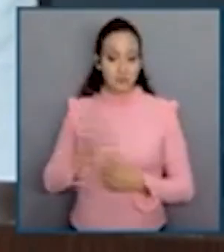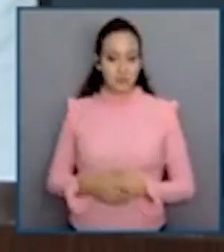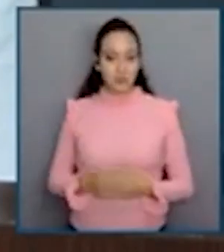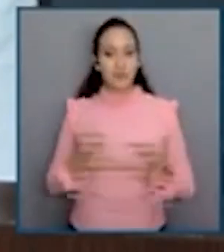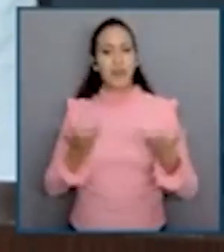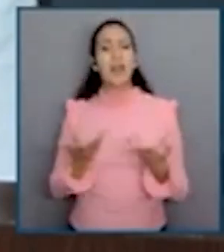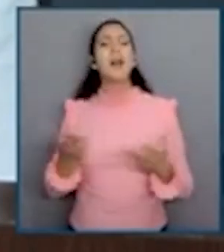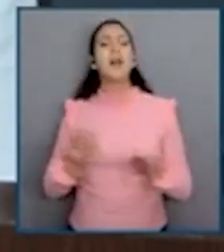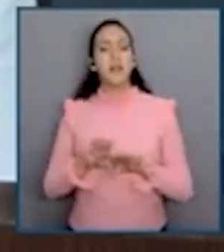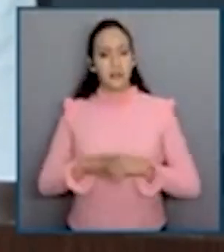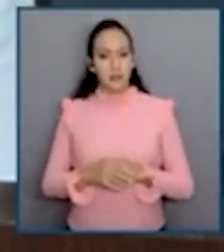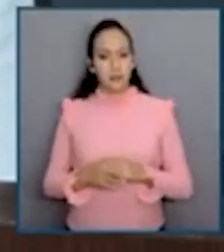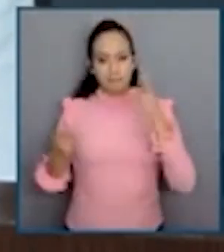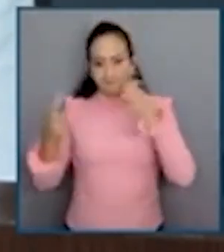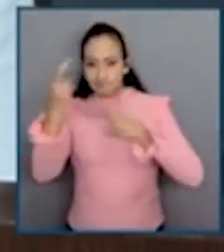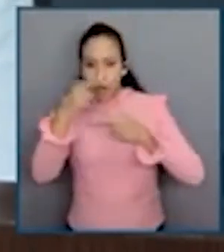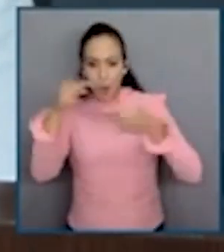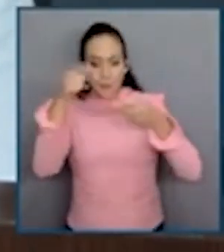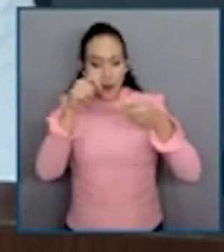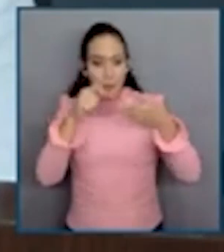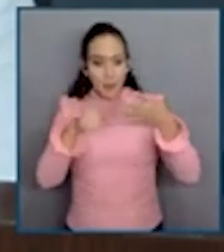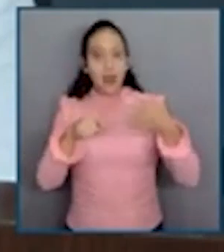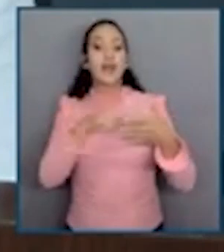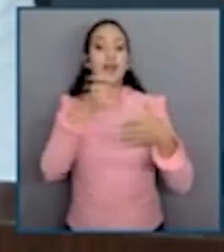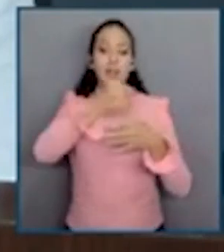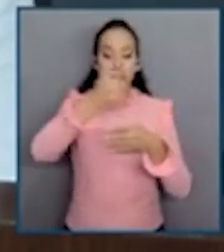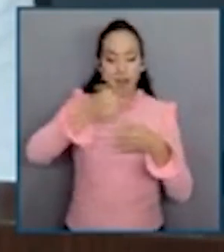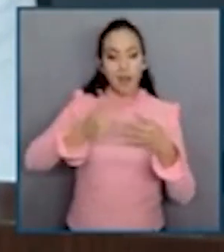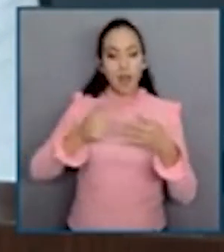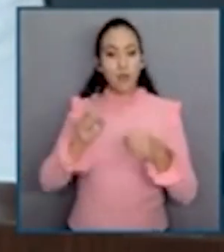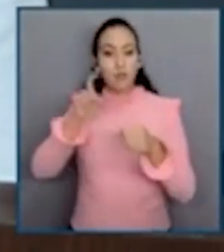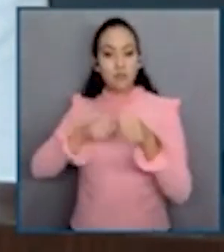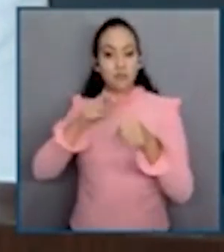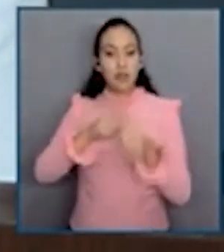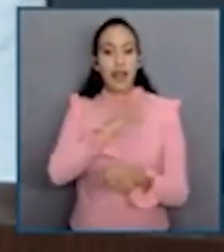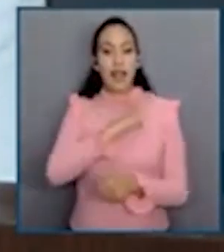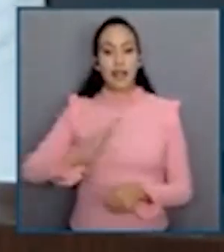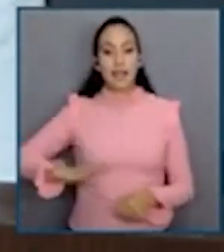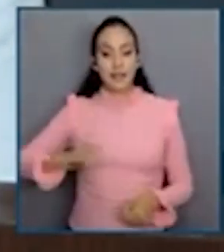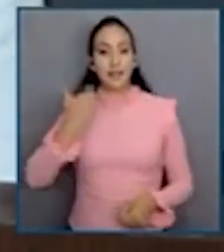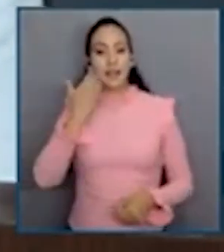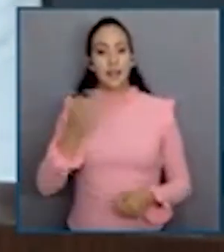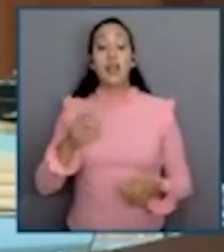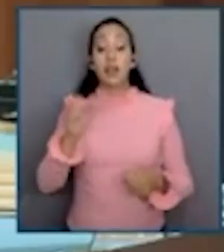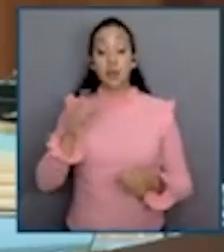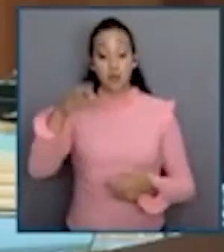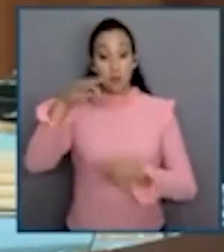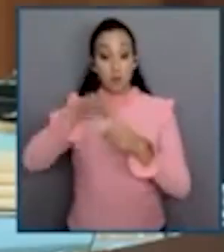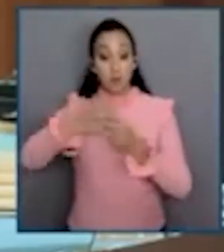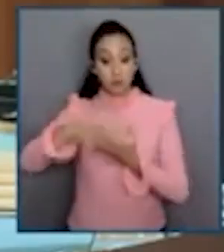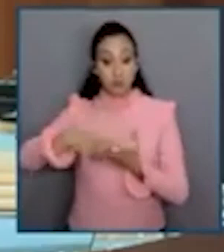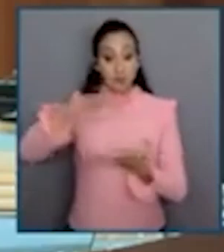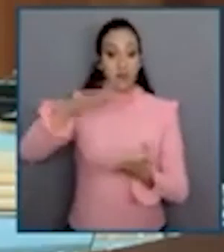verificación de la afiliación efectiva de las candidaturas que tengan El Triunfo de mayoría